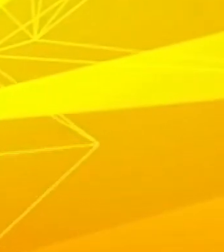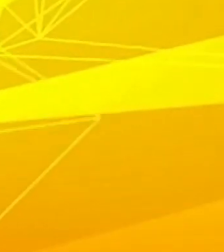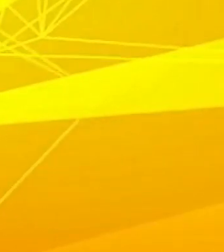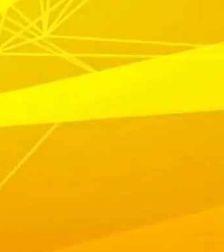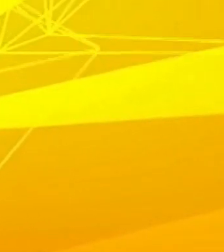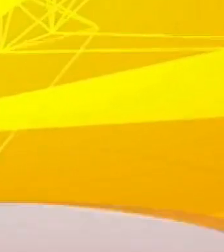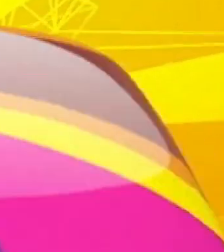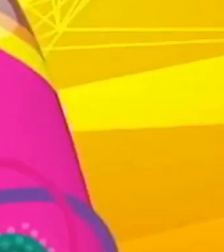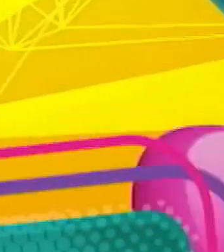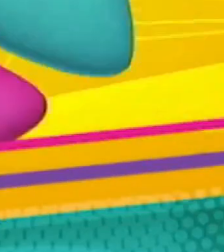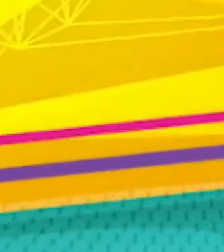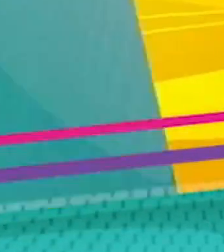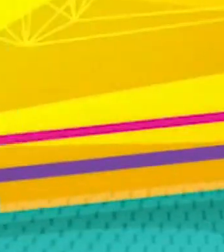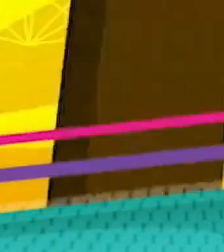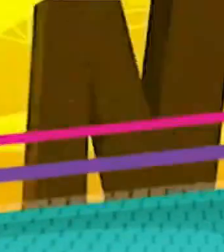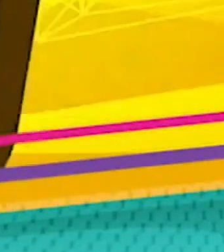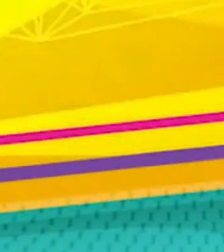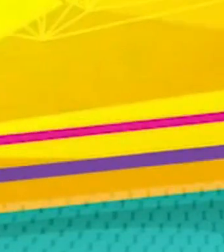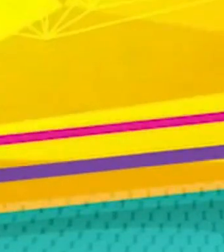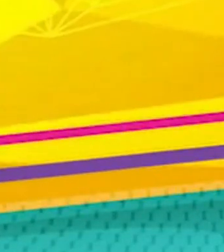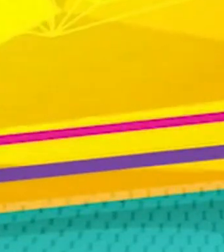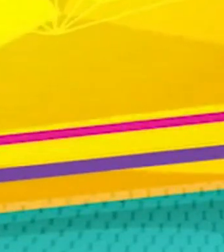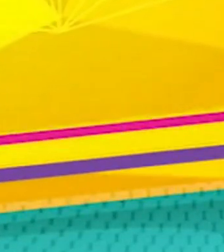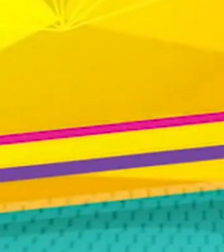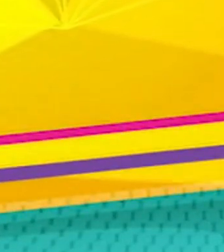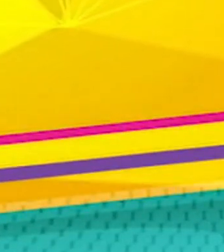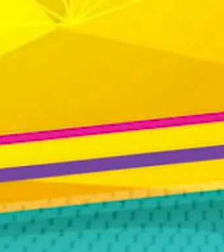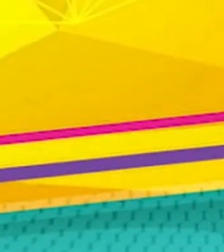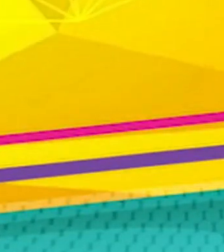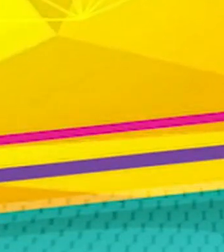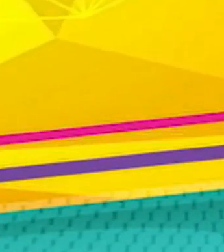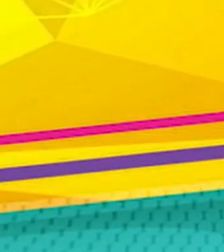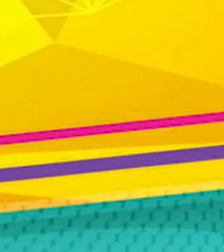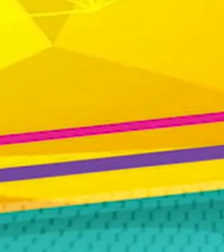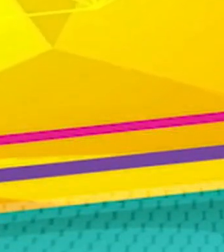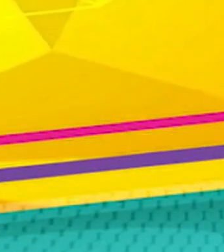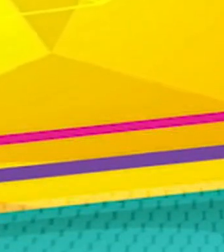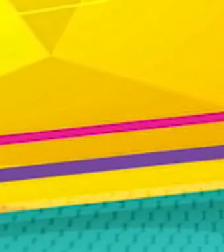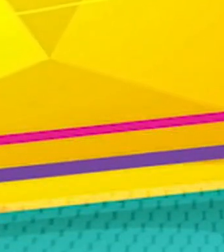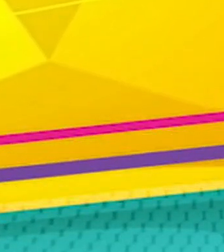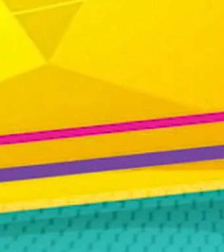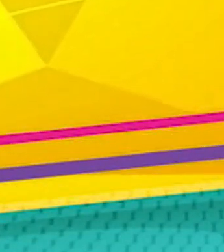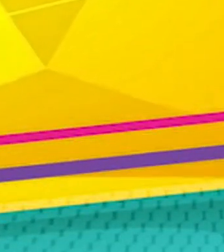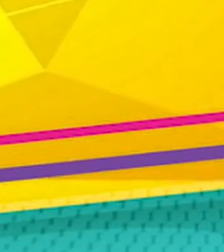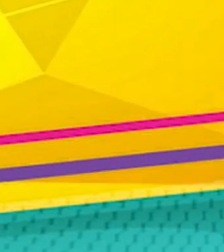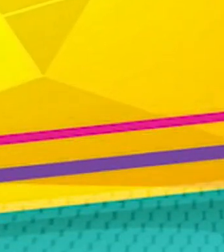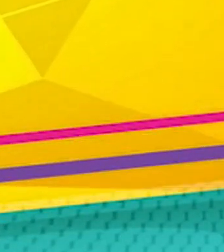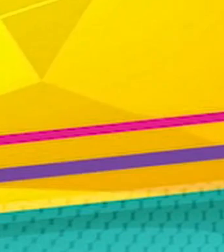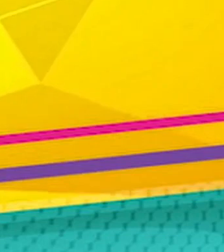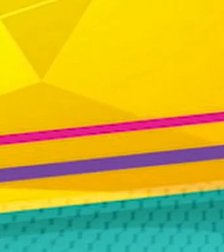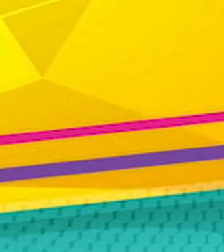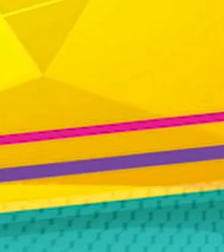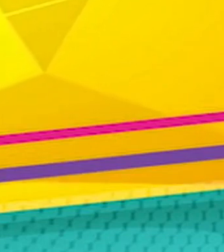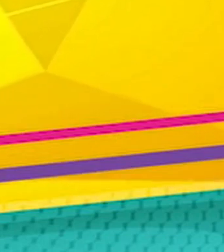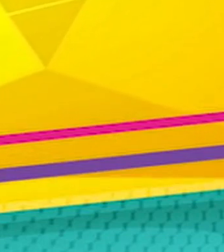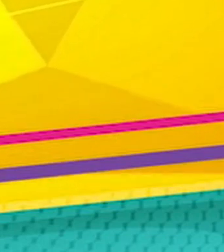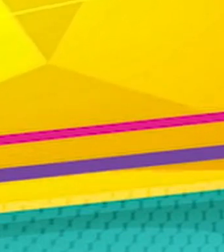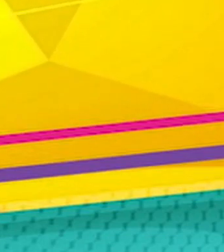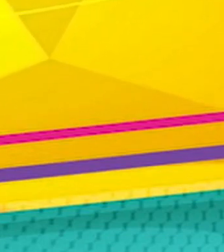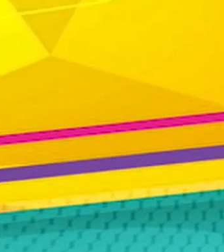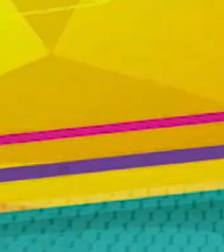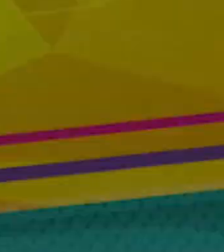mucho más por 13 Costa Rica Televisión a las 10:30 de la mañana. Costa Rica, una voz que entona un canto